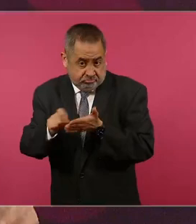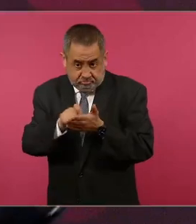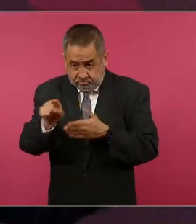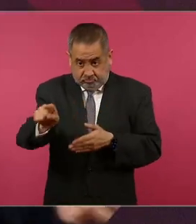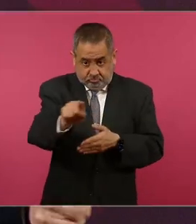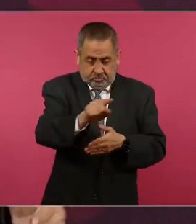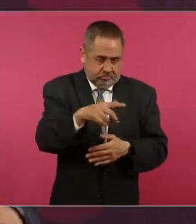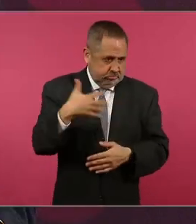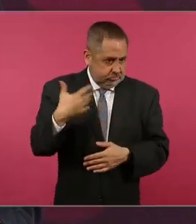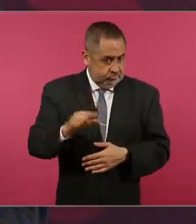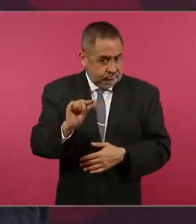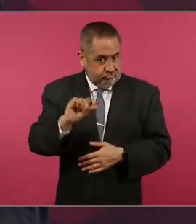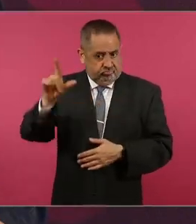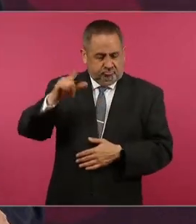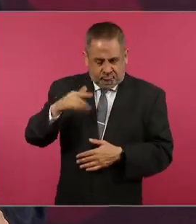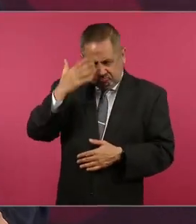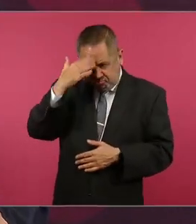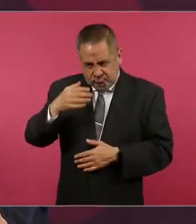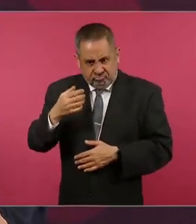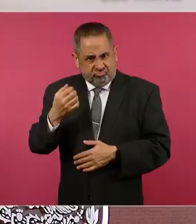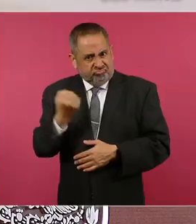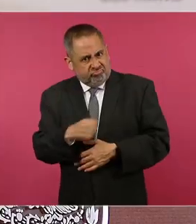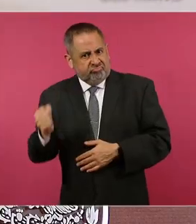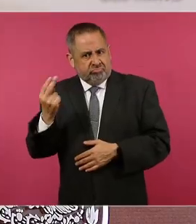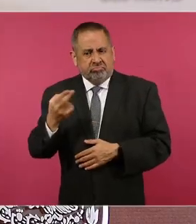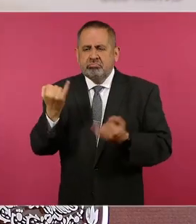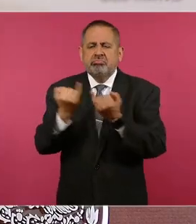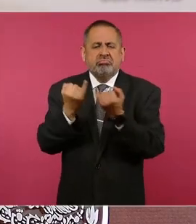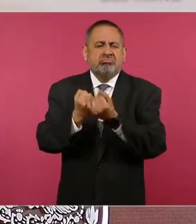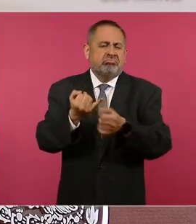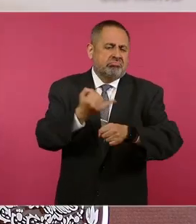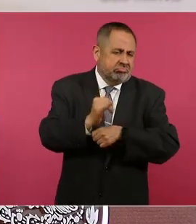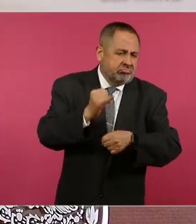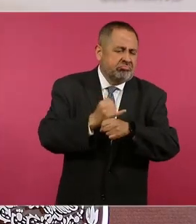es un oficio como el del carpintero como el del albañil